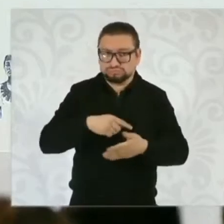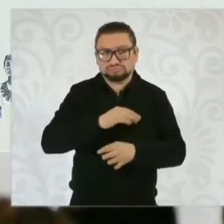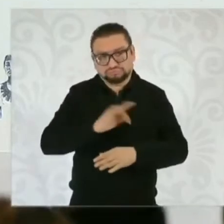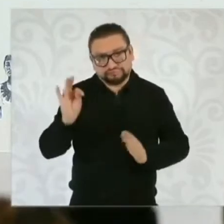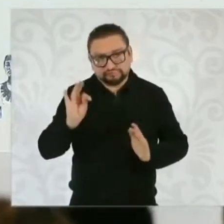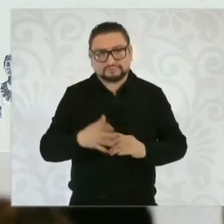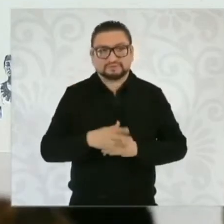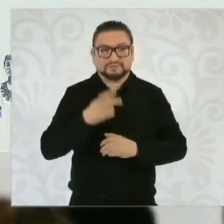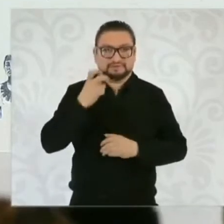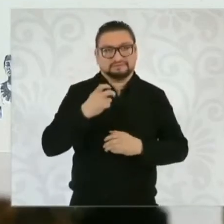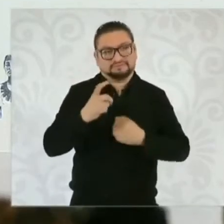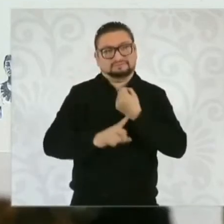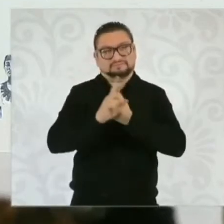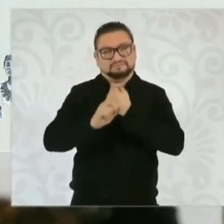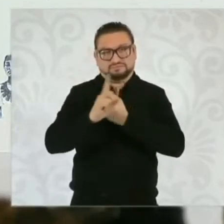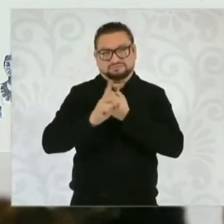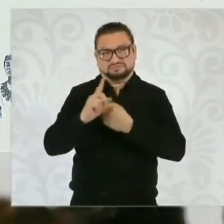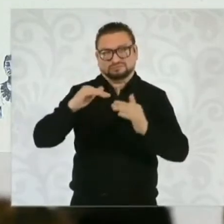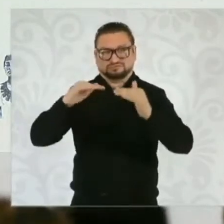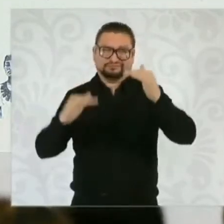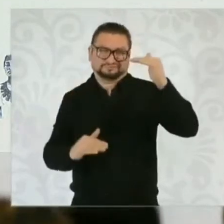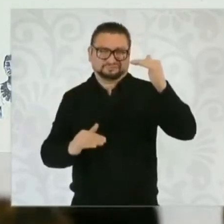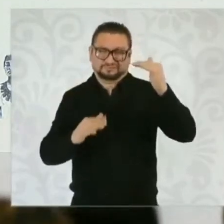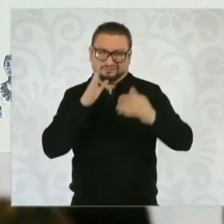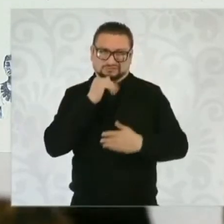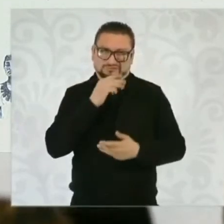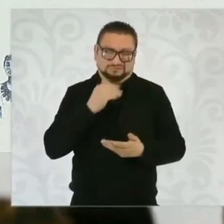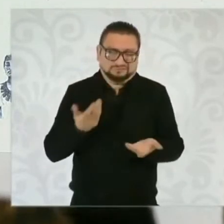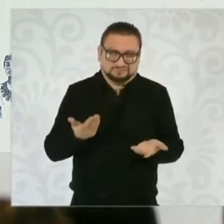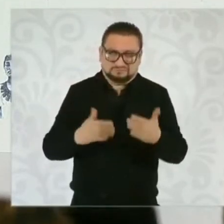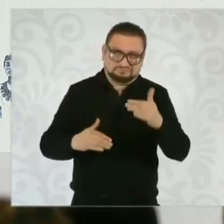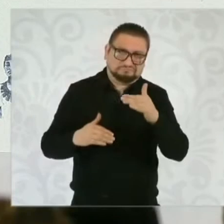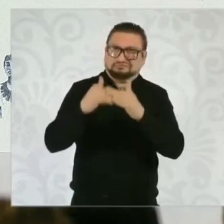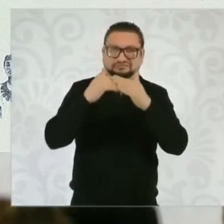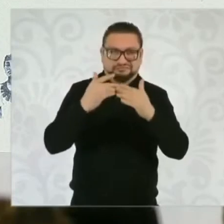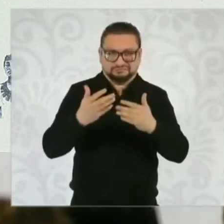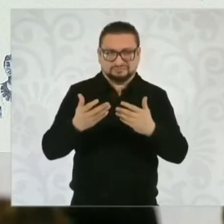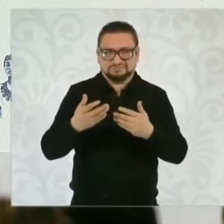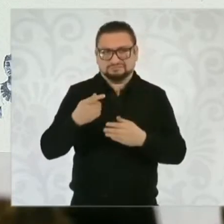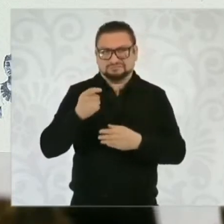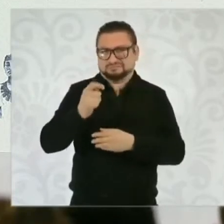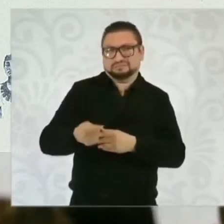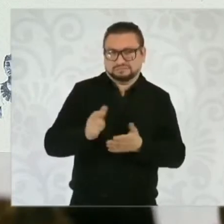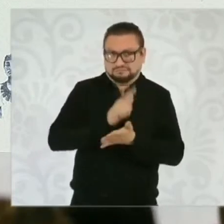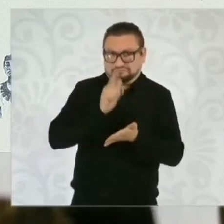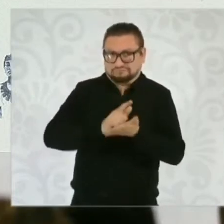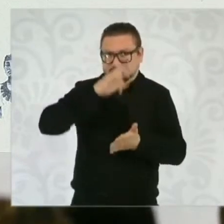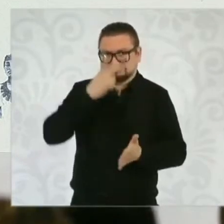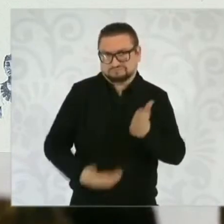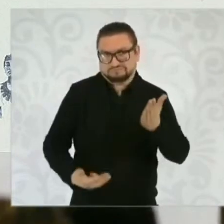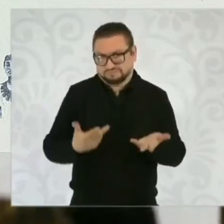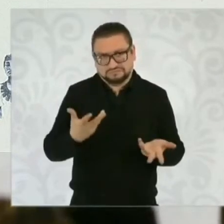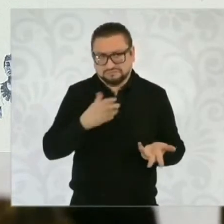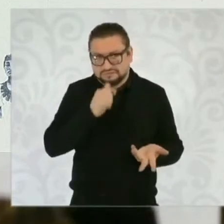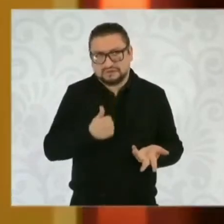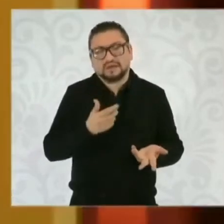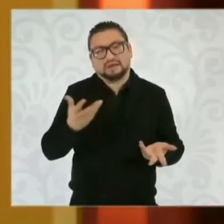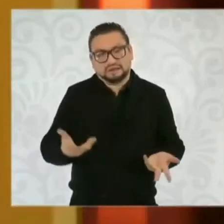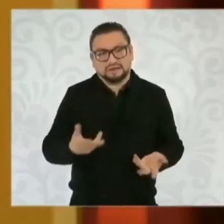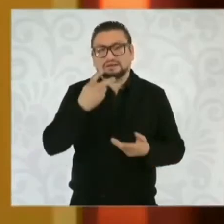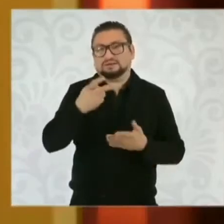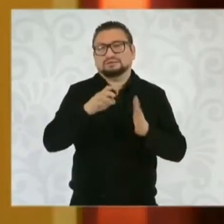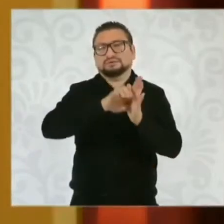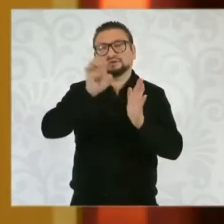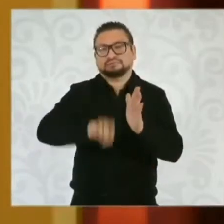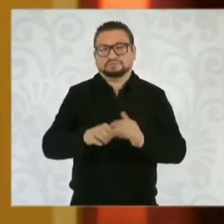pues obviamente es un problema de inequidad y de violentación de la legislación, de la ley. Aquí quiero poner